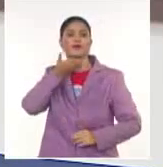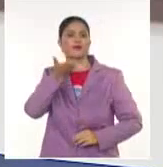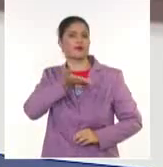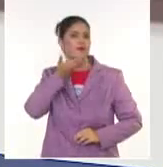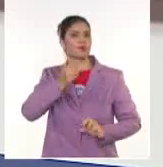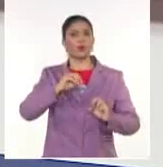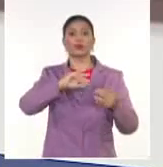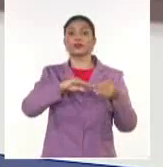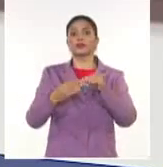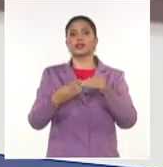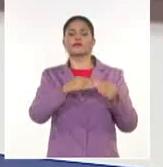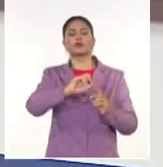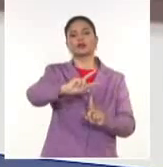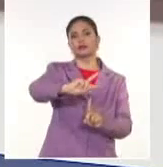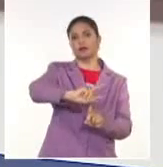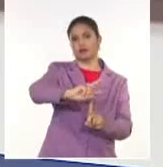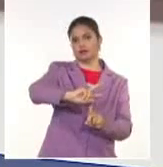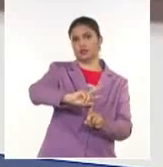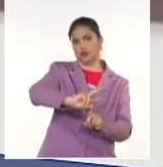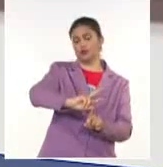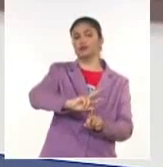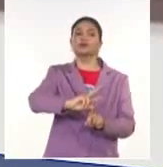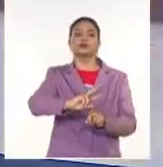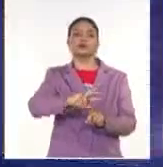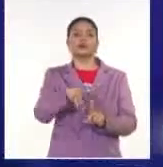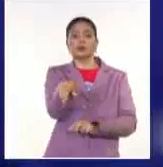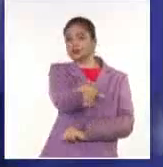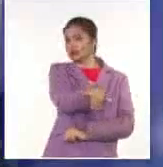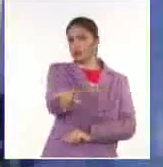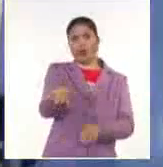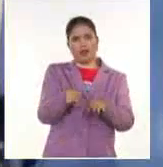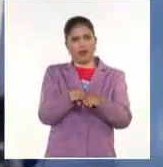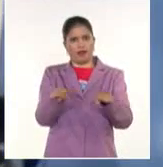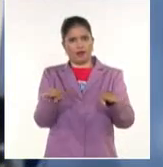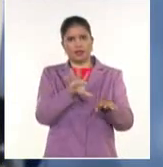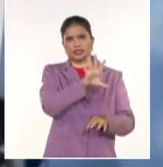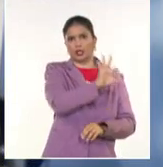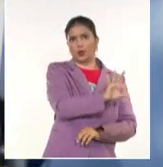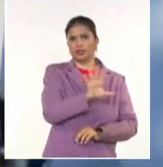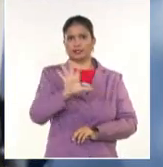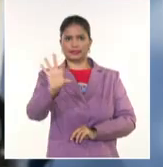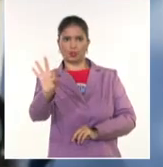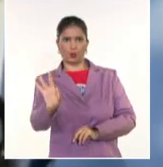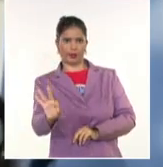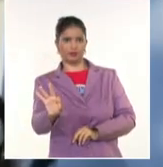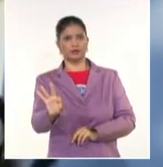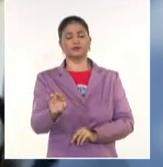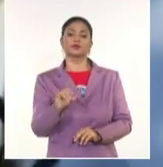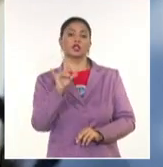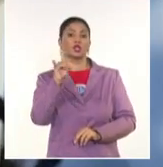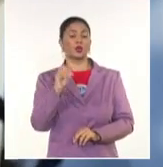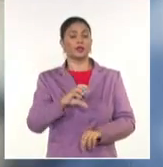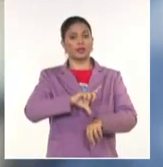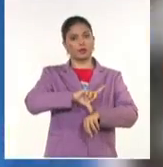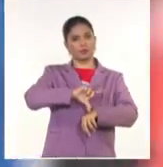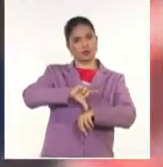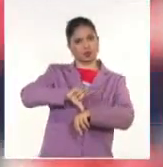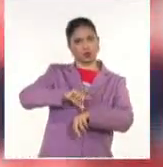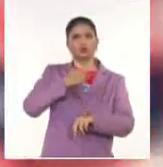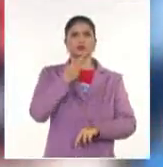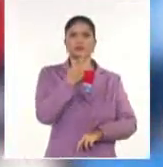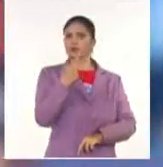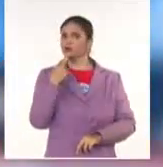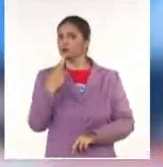presidencial justo cuando las encuestas dan un empate técnico entre ambos serán 90 minutos de preguntas y respuestas para los